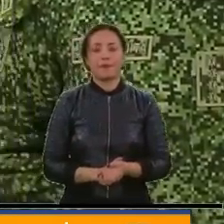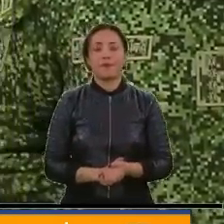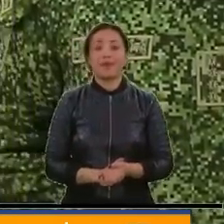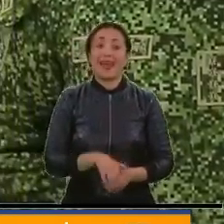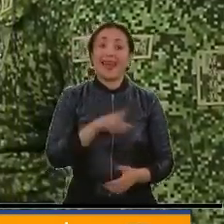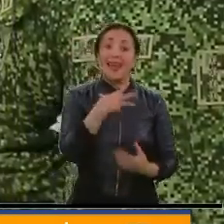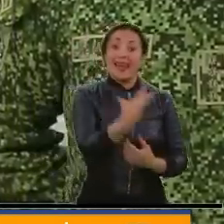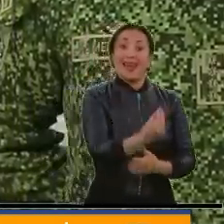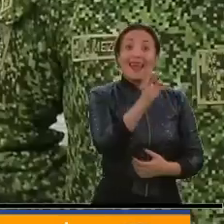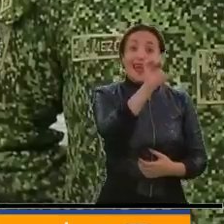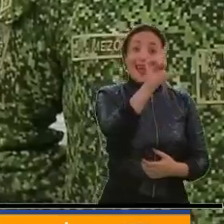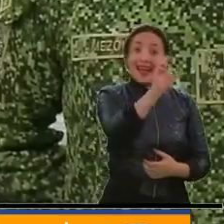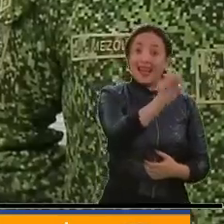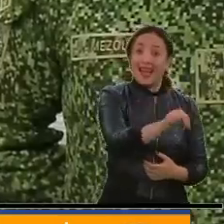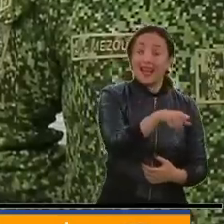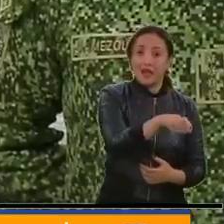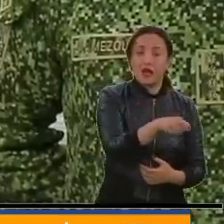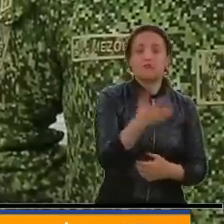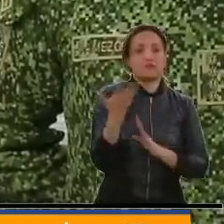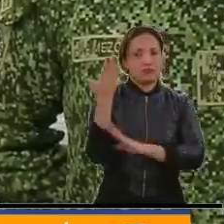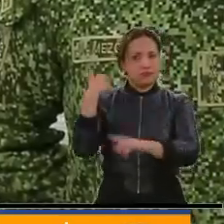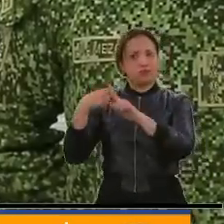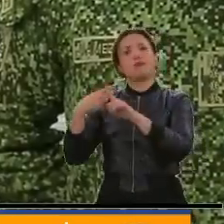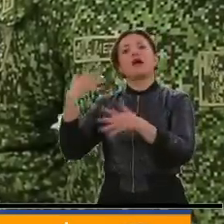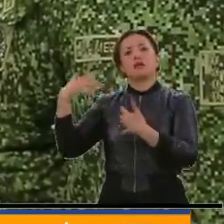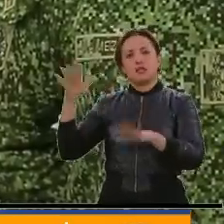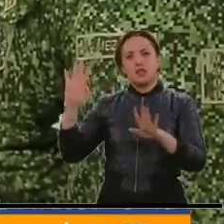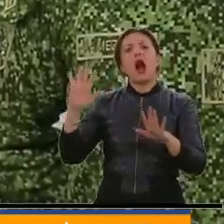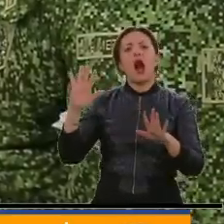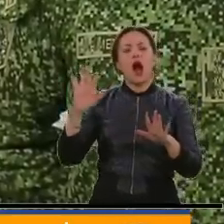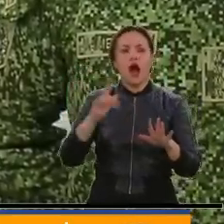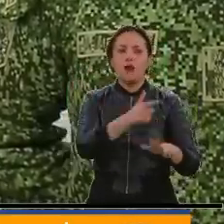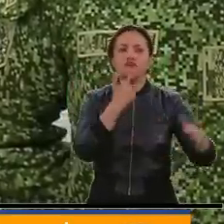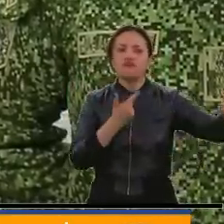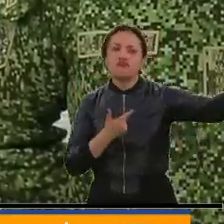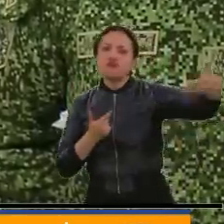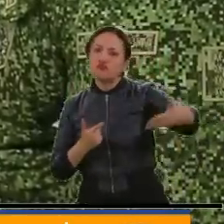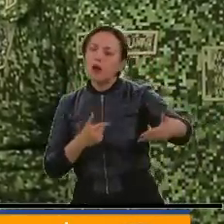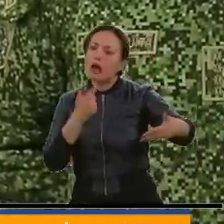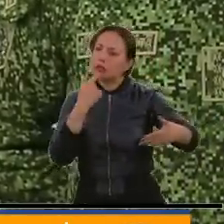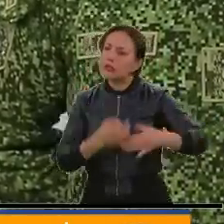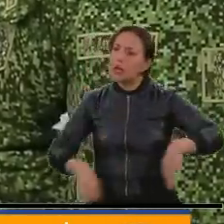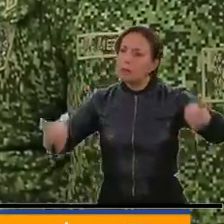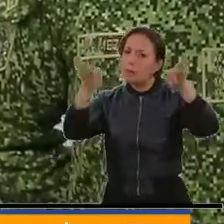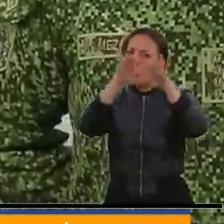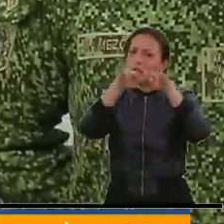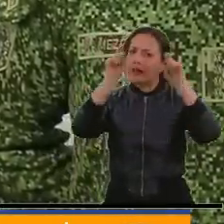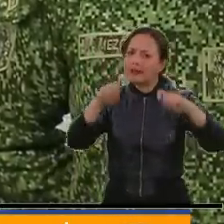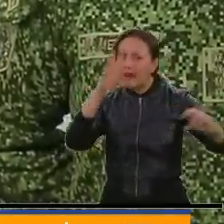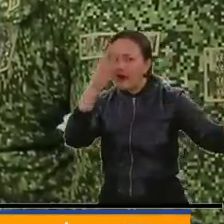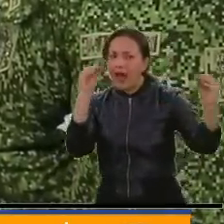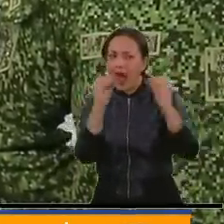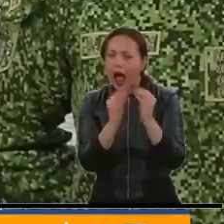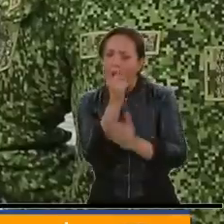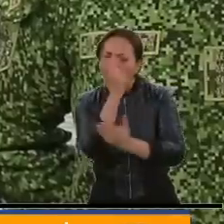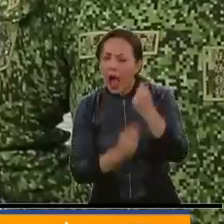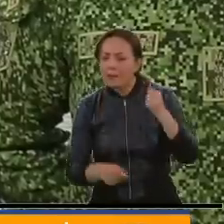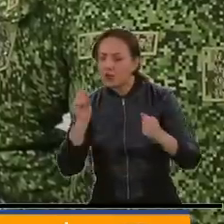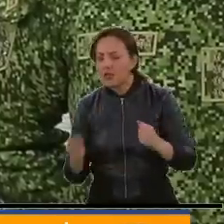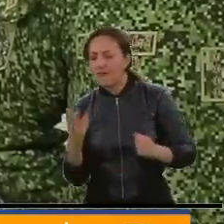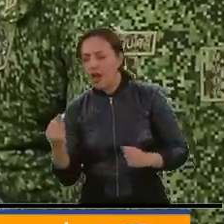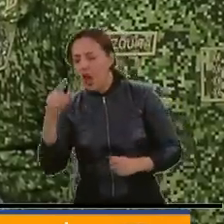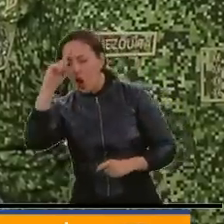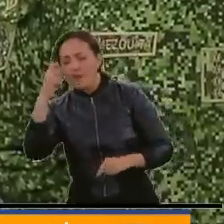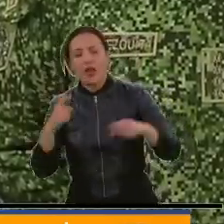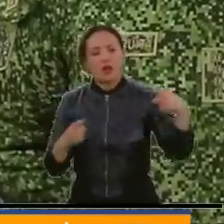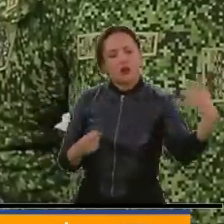ELN en varias oportunidades ha planteado la importancia de avanzar en un cese bilateral. El